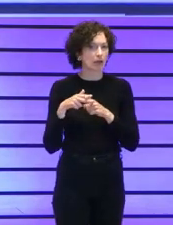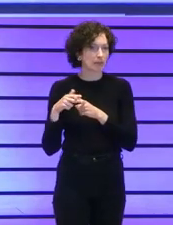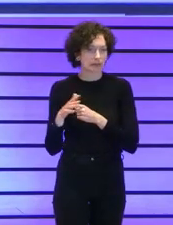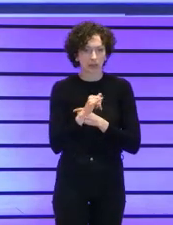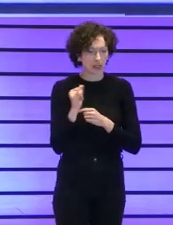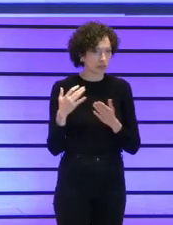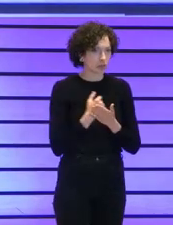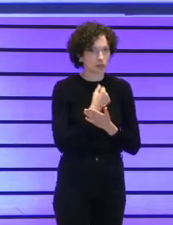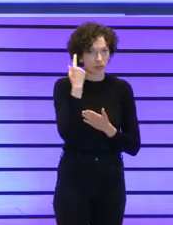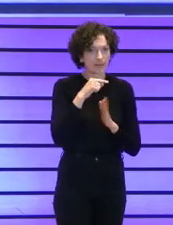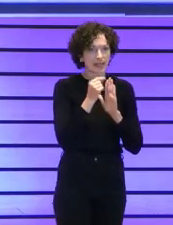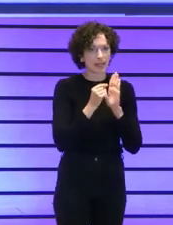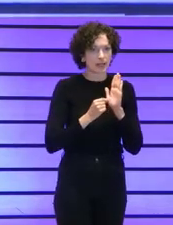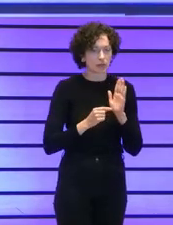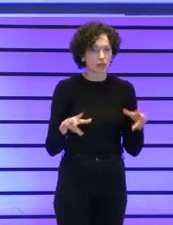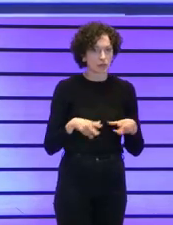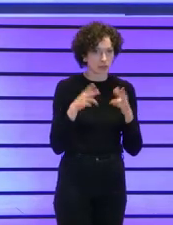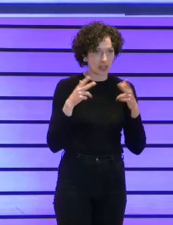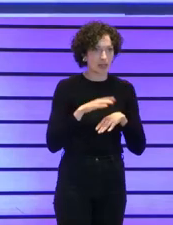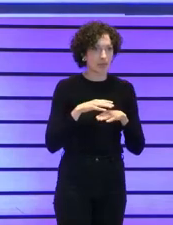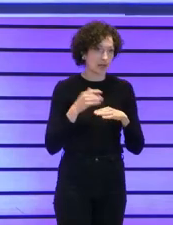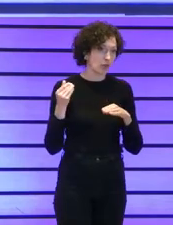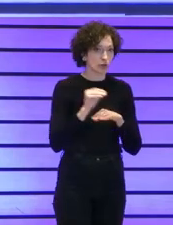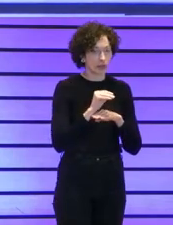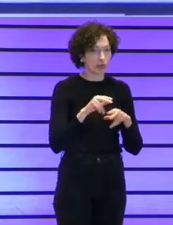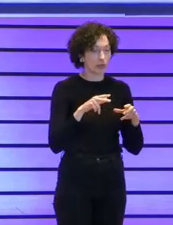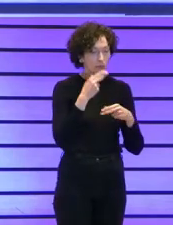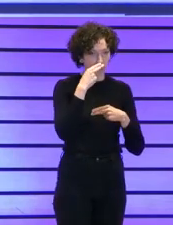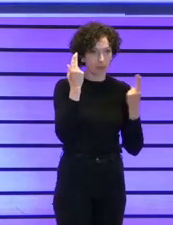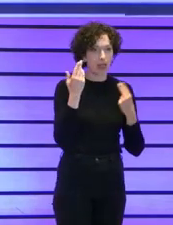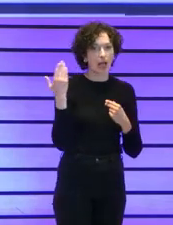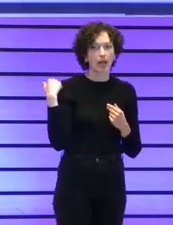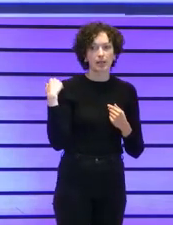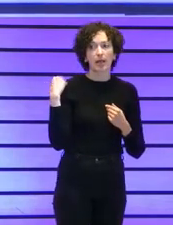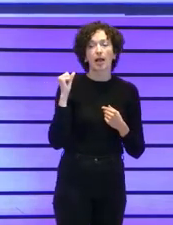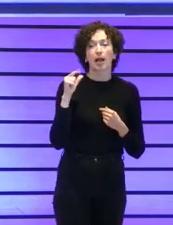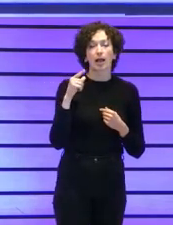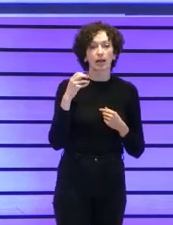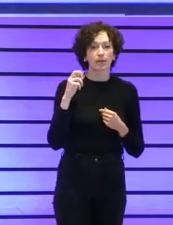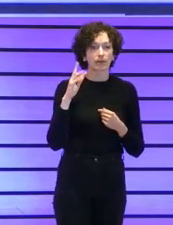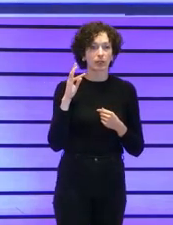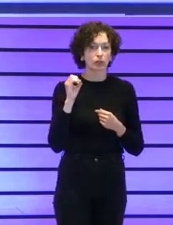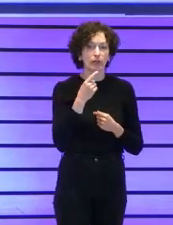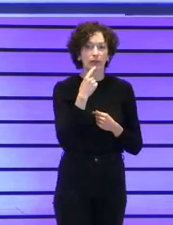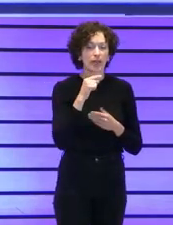Las cláusulas sociales en la contratación pública. Ayer hablaba Alberto de los contratos